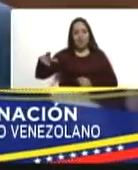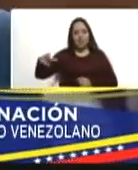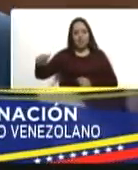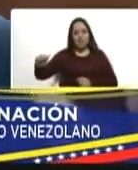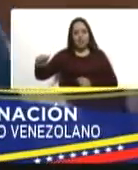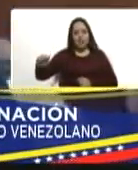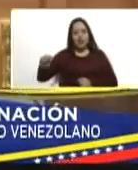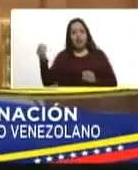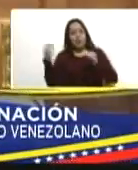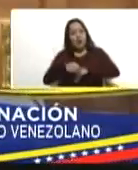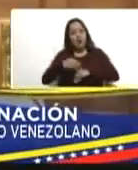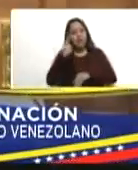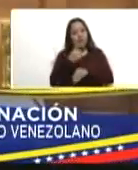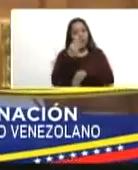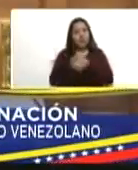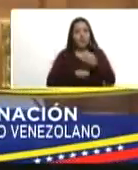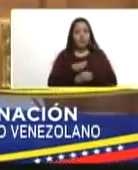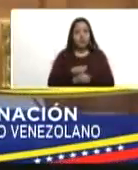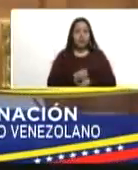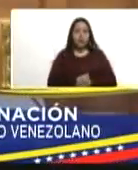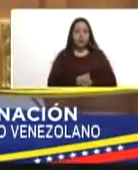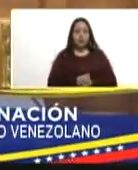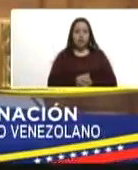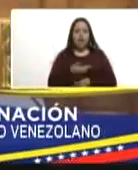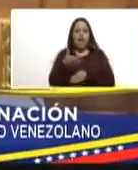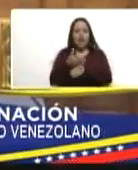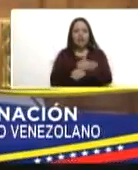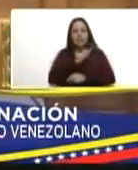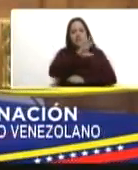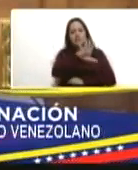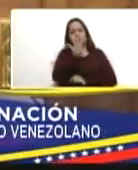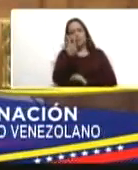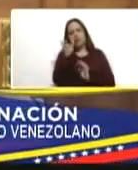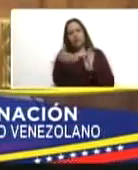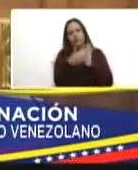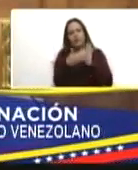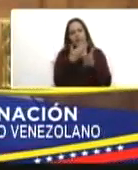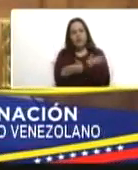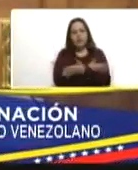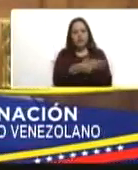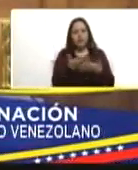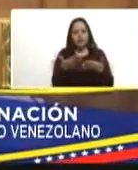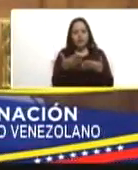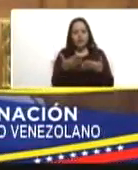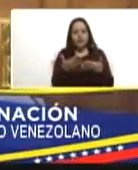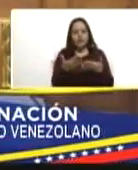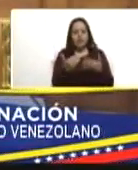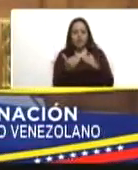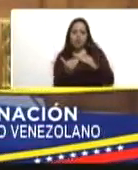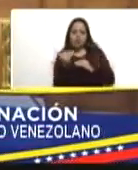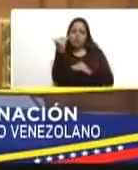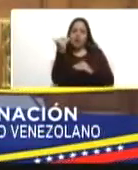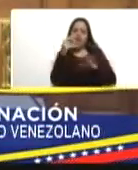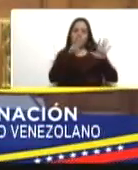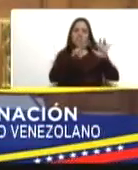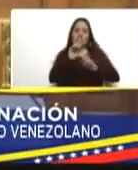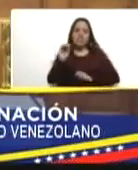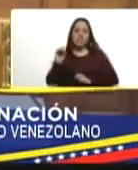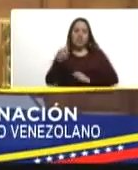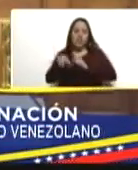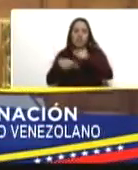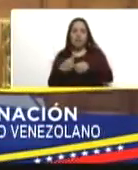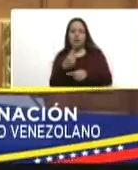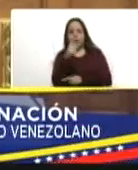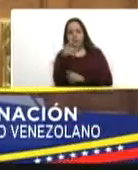más venimos de 54,000 millones a 700 y luego 1000